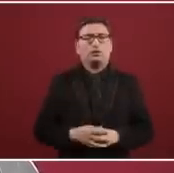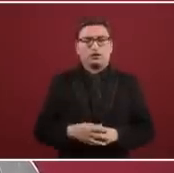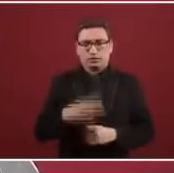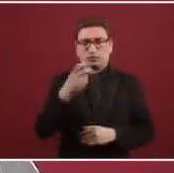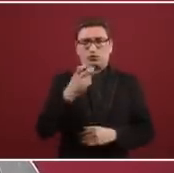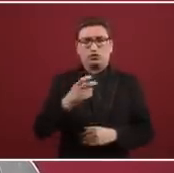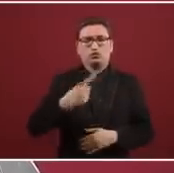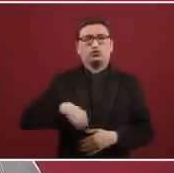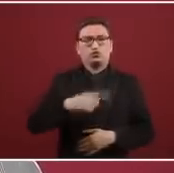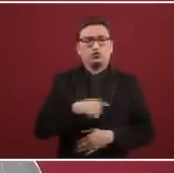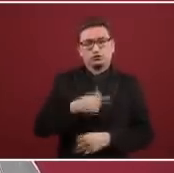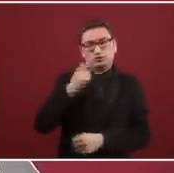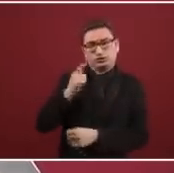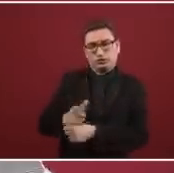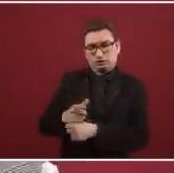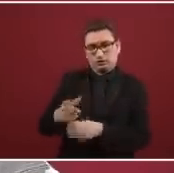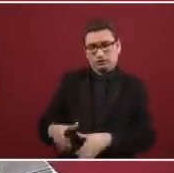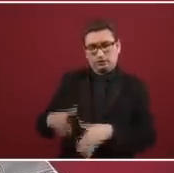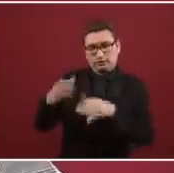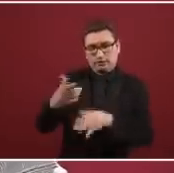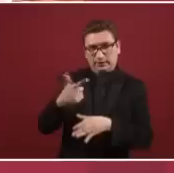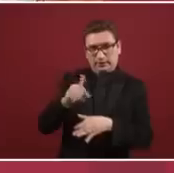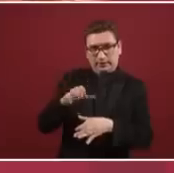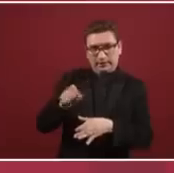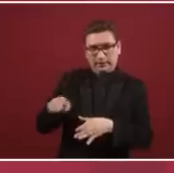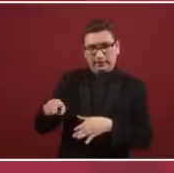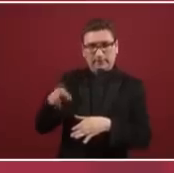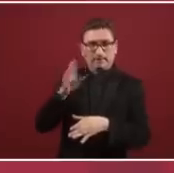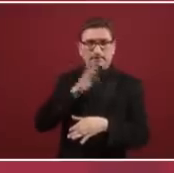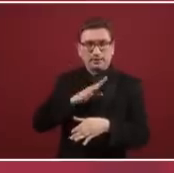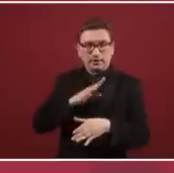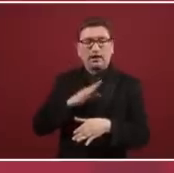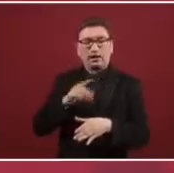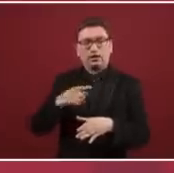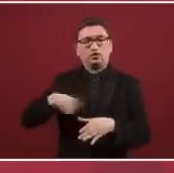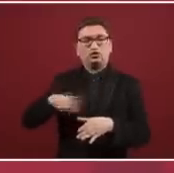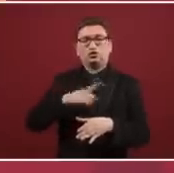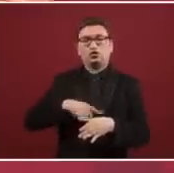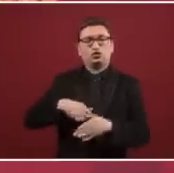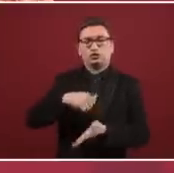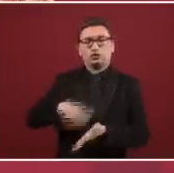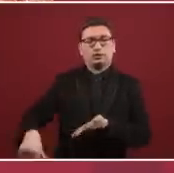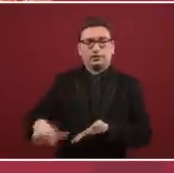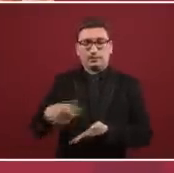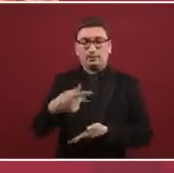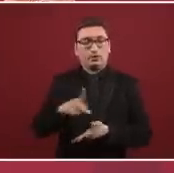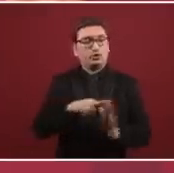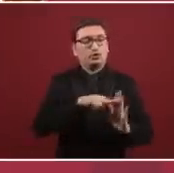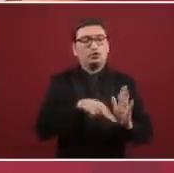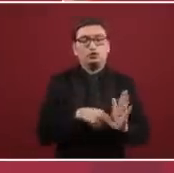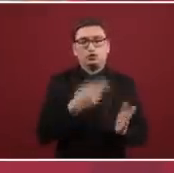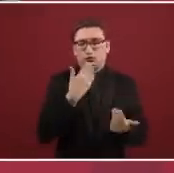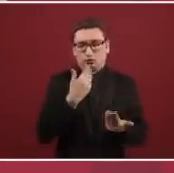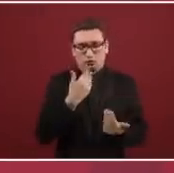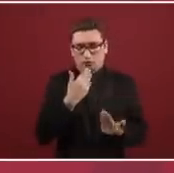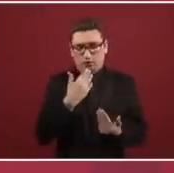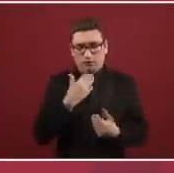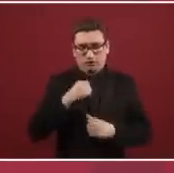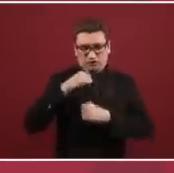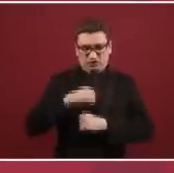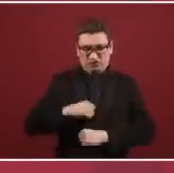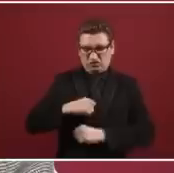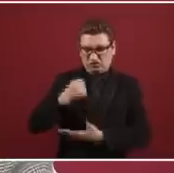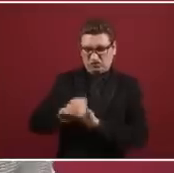es inmovilizar del comercio esos cilindros, pero no hay por la norma la facultad de